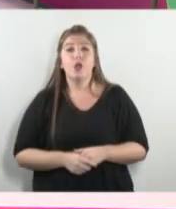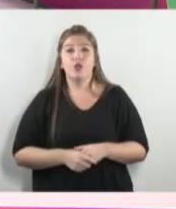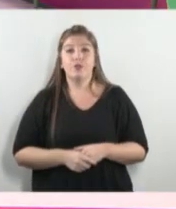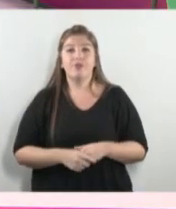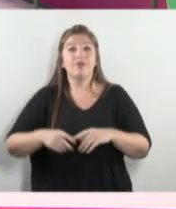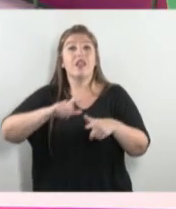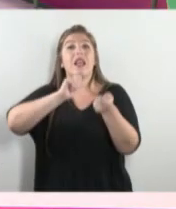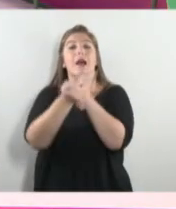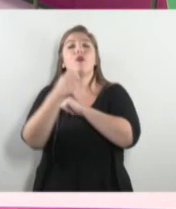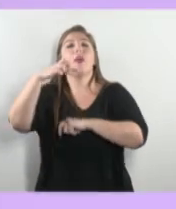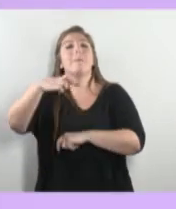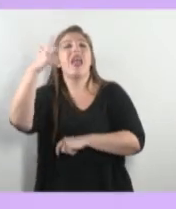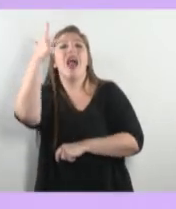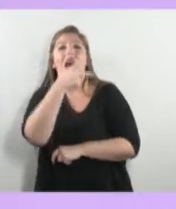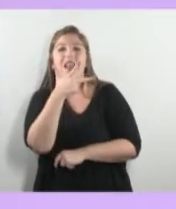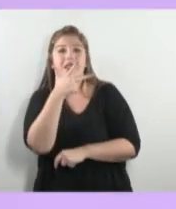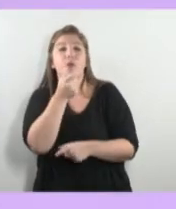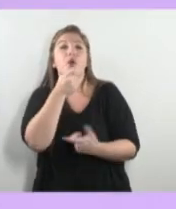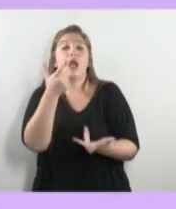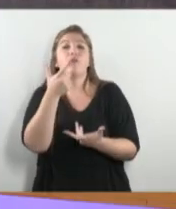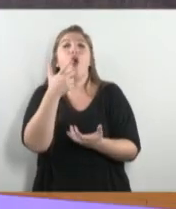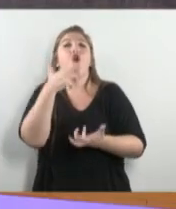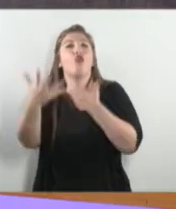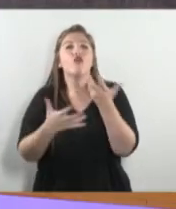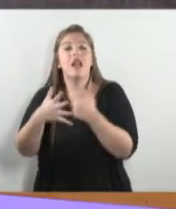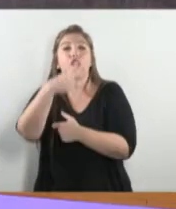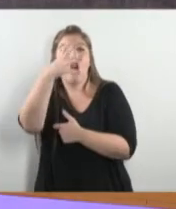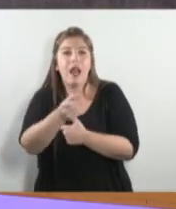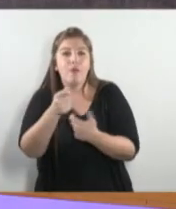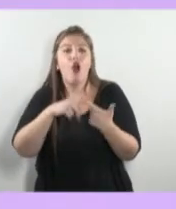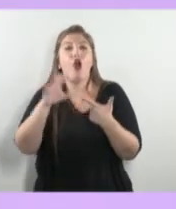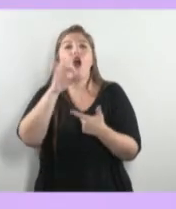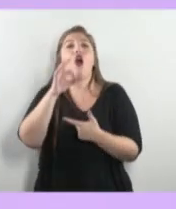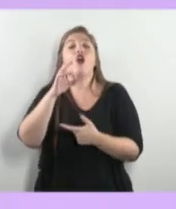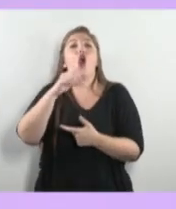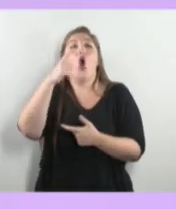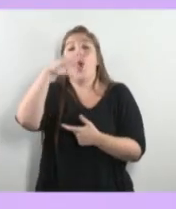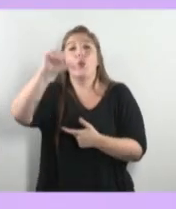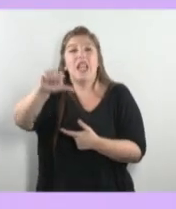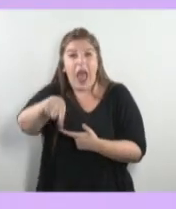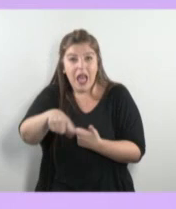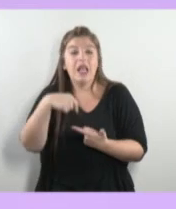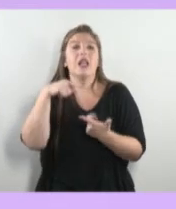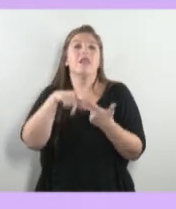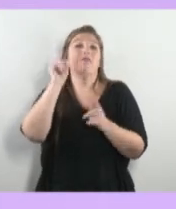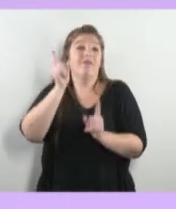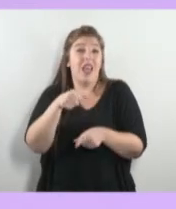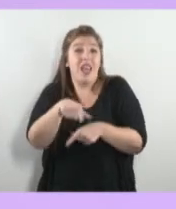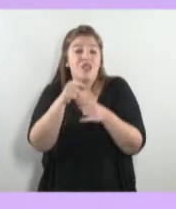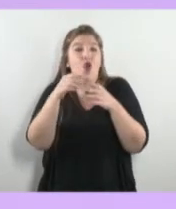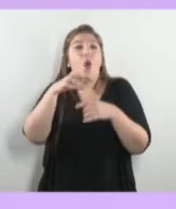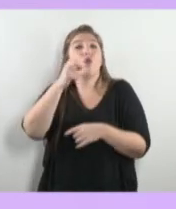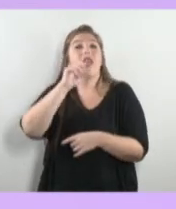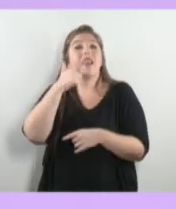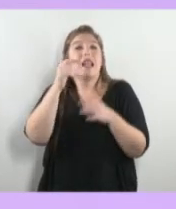cambios de pH, como decir, cocinar con limón o cocinar con vinagre. Bueno, todas esas cosas hacen que las proteínas se desnaturalicen, pero esto